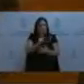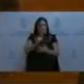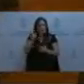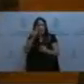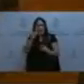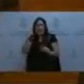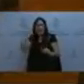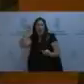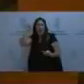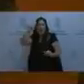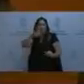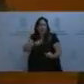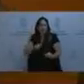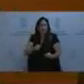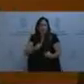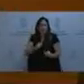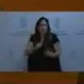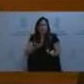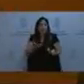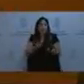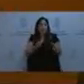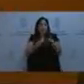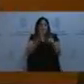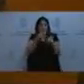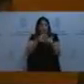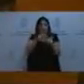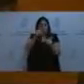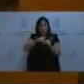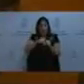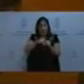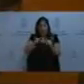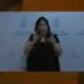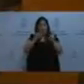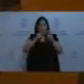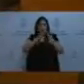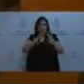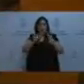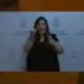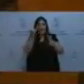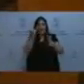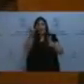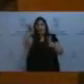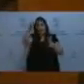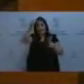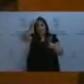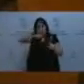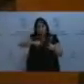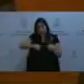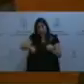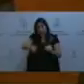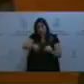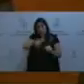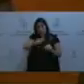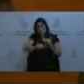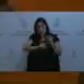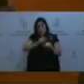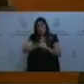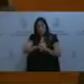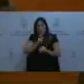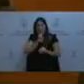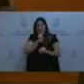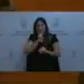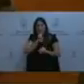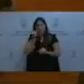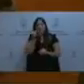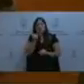formaciones políticas aquí representadas veamos cumplidas las iniciativas aprobadas en esta Cámara. Iniciativas especialmente sensibles